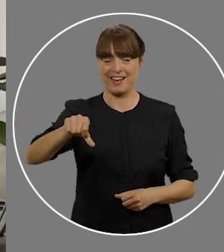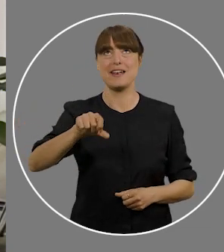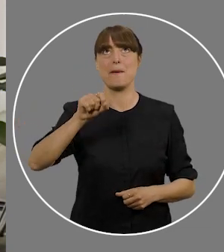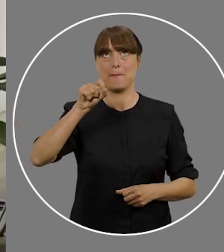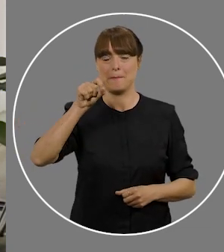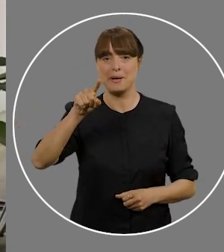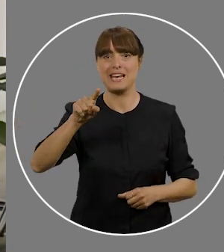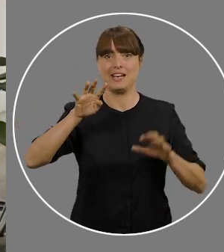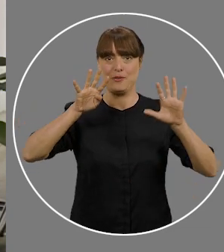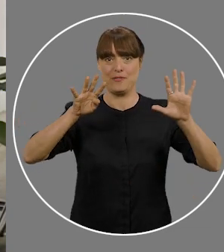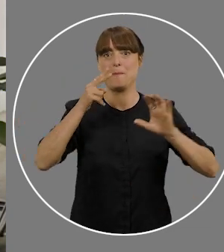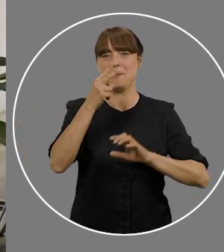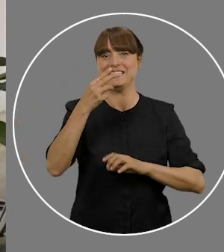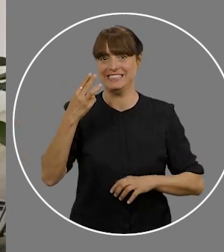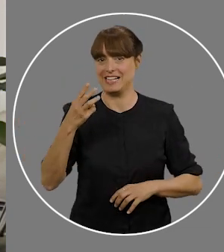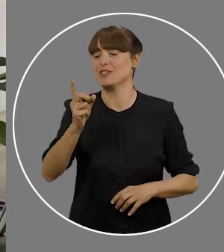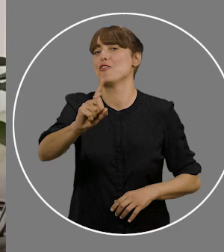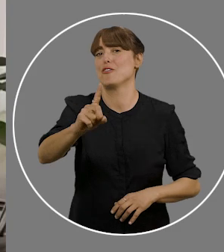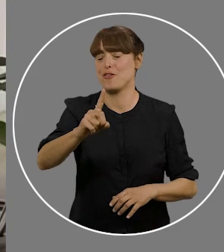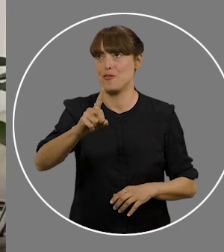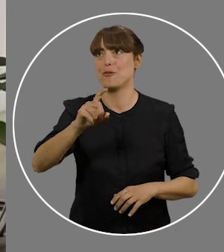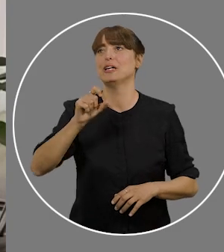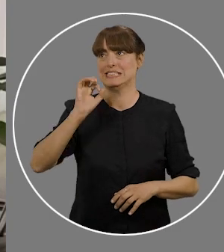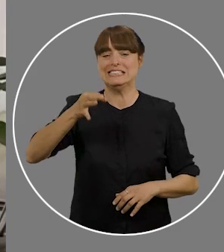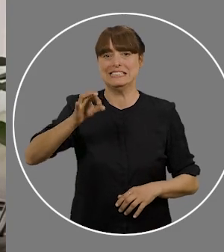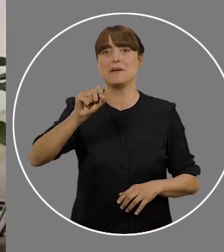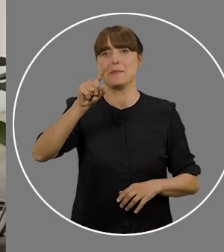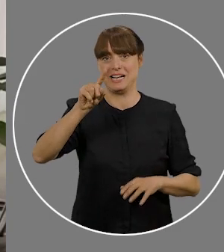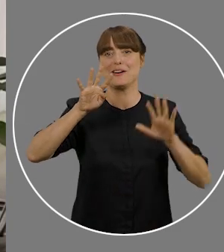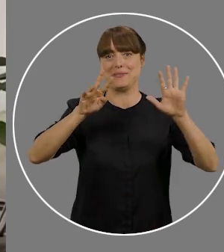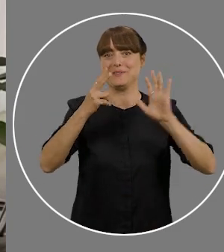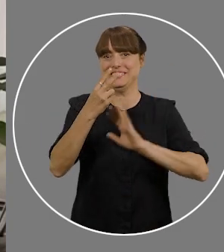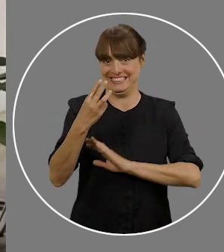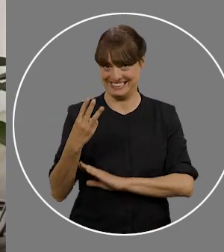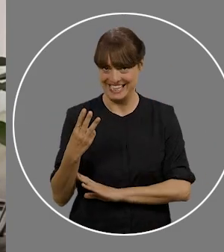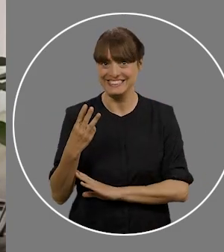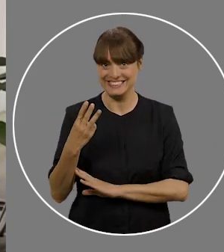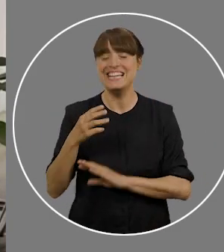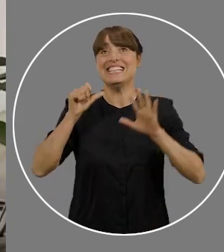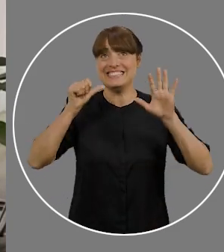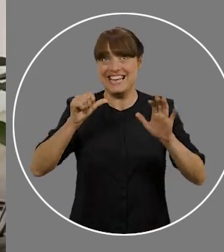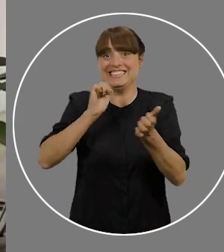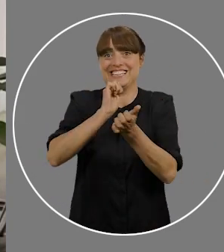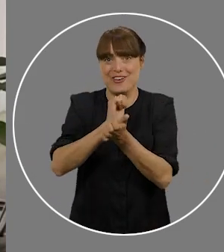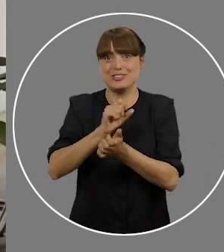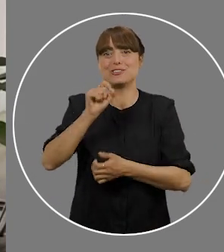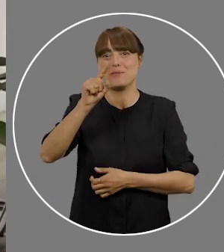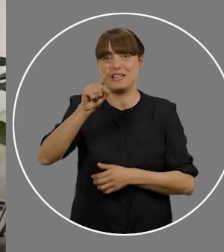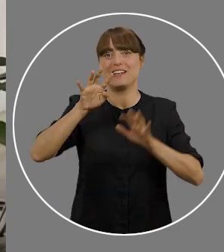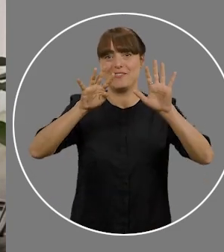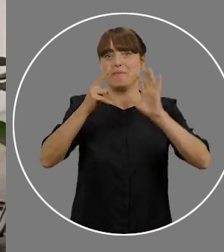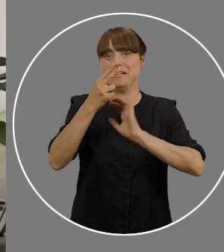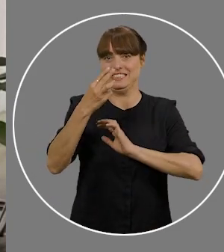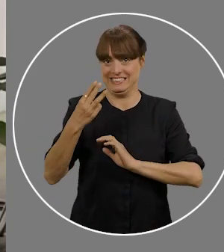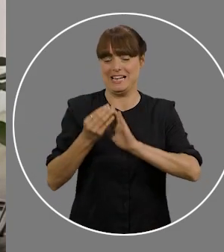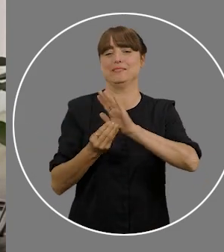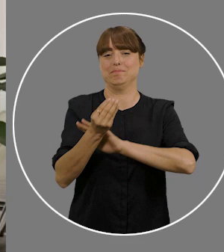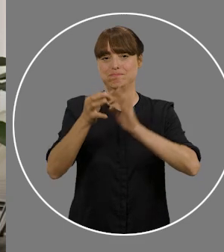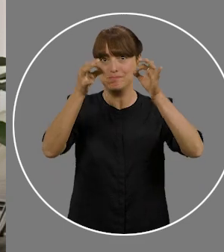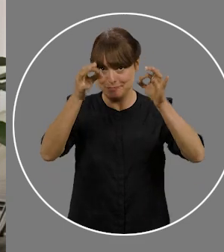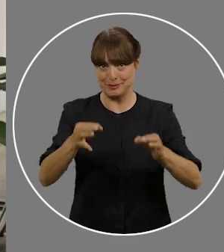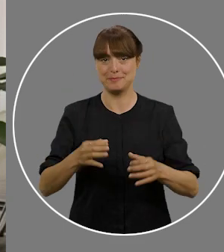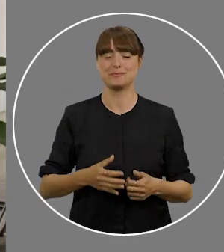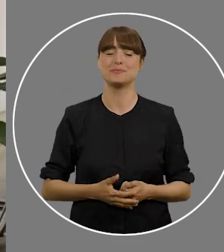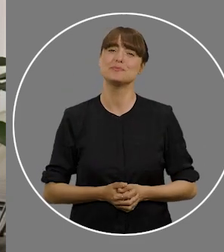¿En qué año? En 1923. No, sí, 1923. El 6 de agosto de 1923.